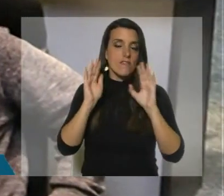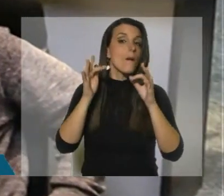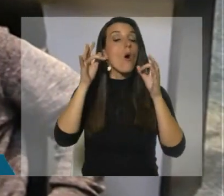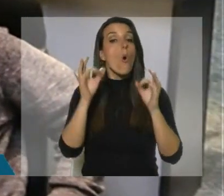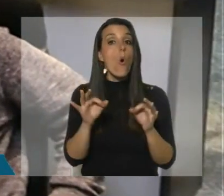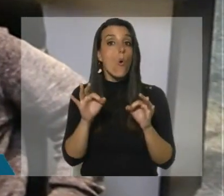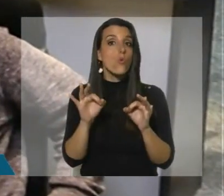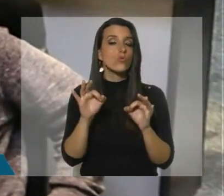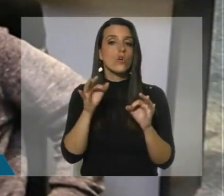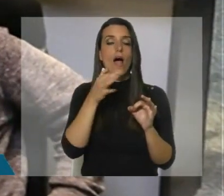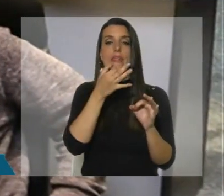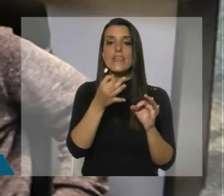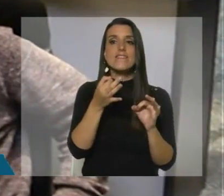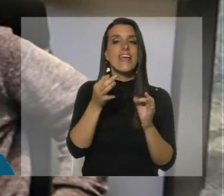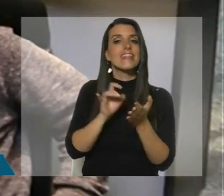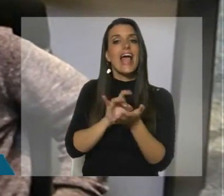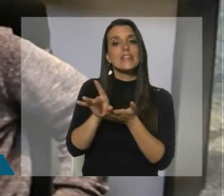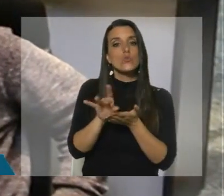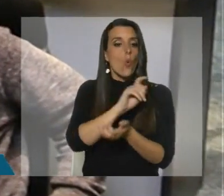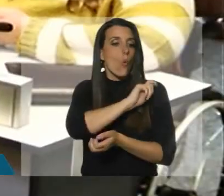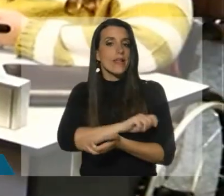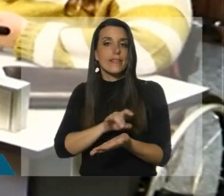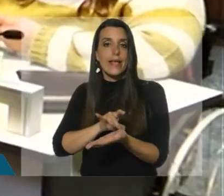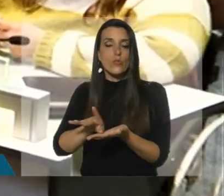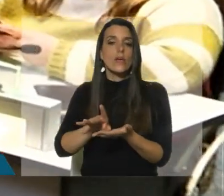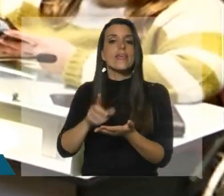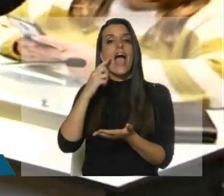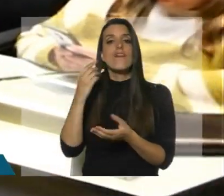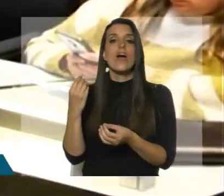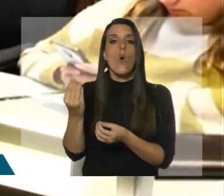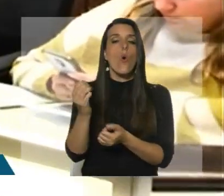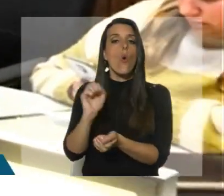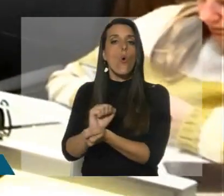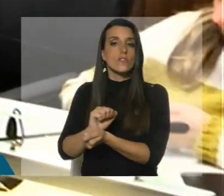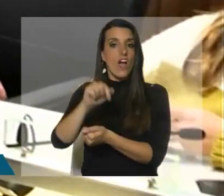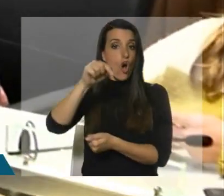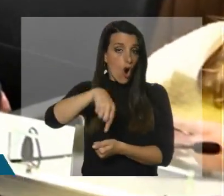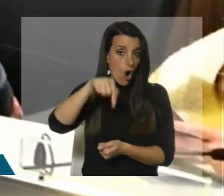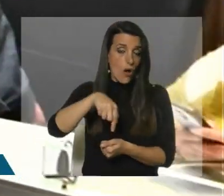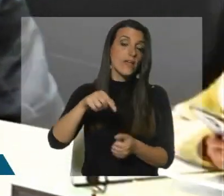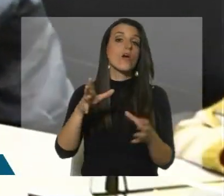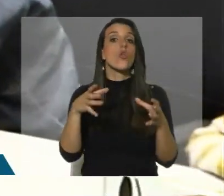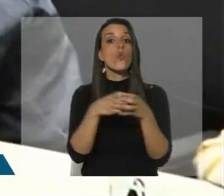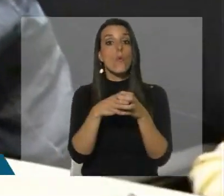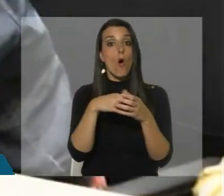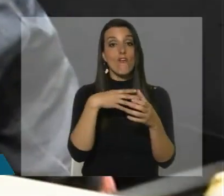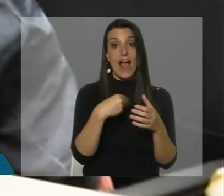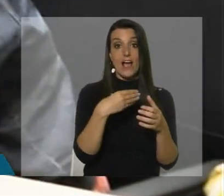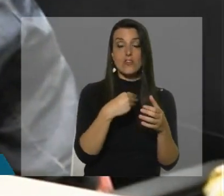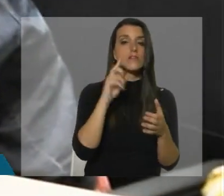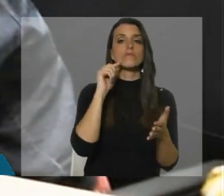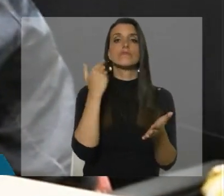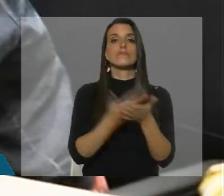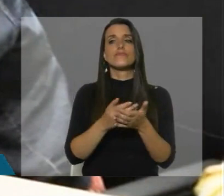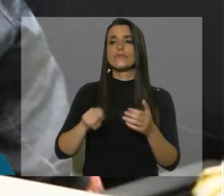se limitará a destituirlo y a ponerlo a disposición de la justicia penal en el caso de hoy los ediles del partido Nacional Proponen